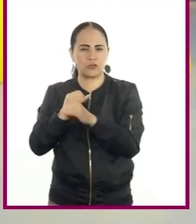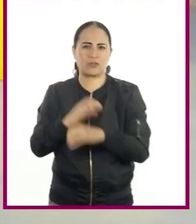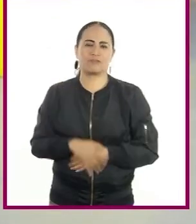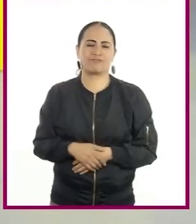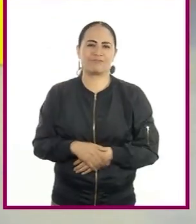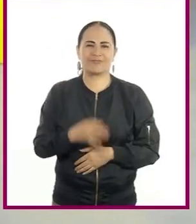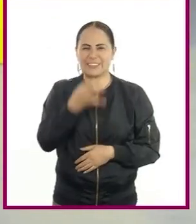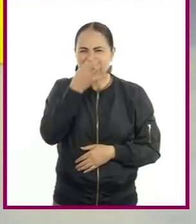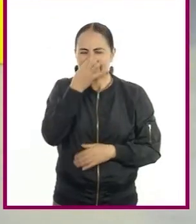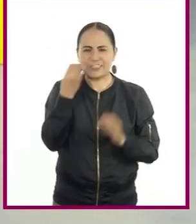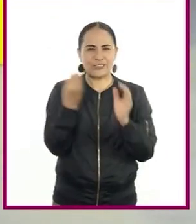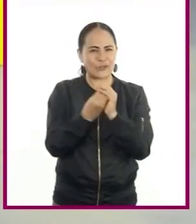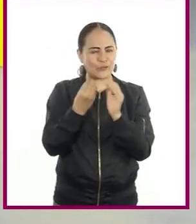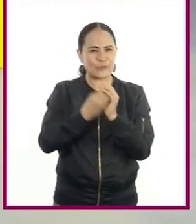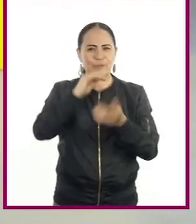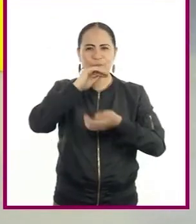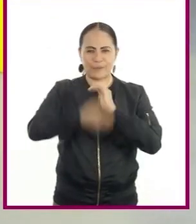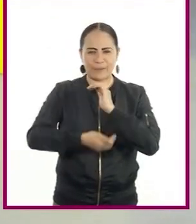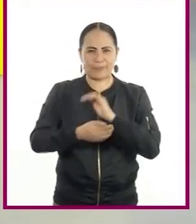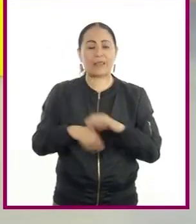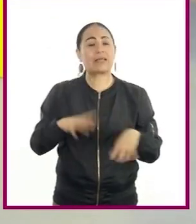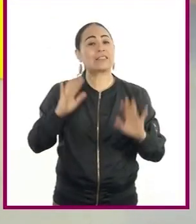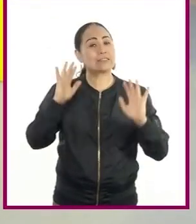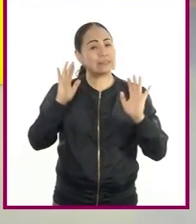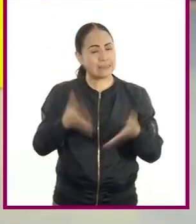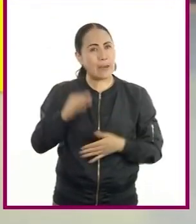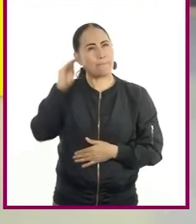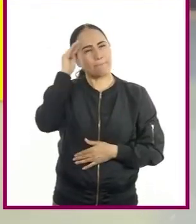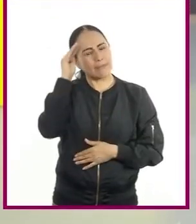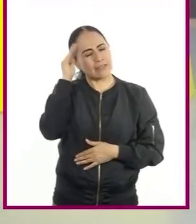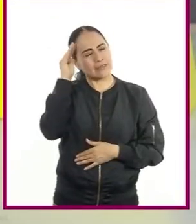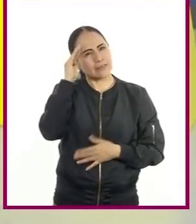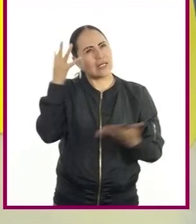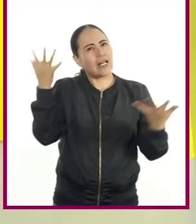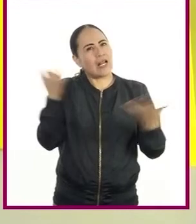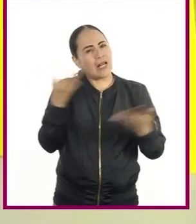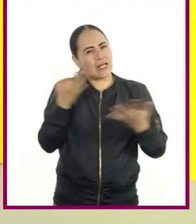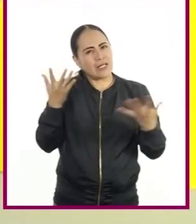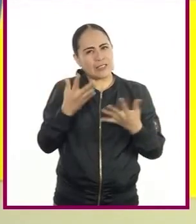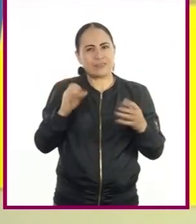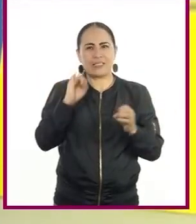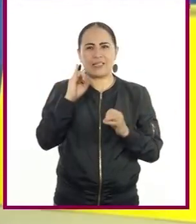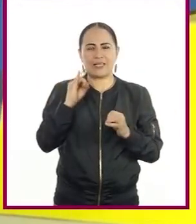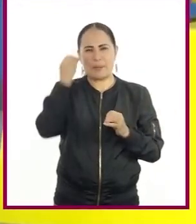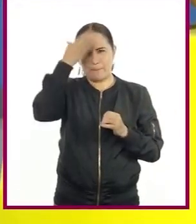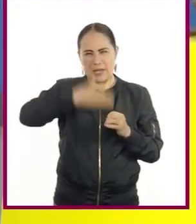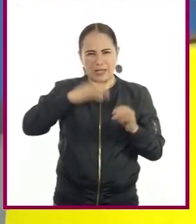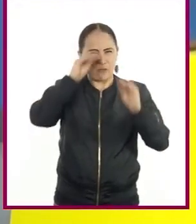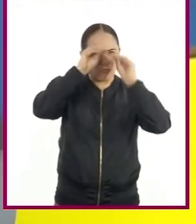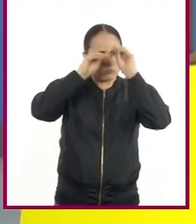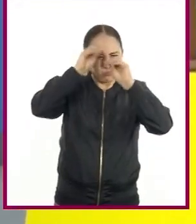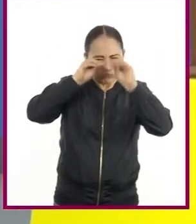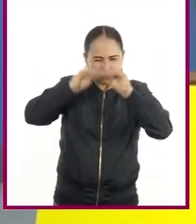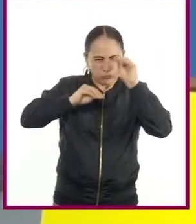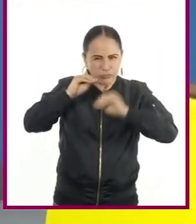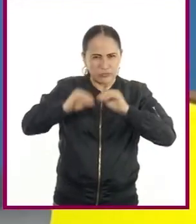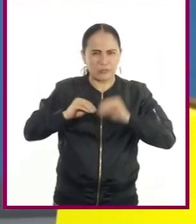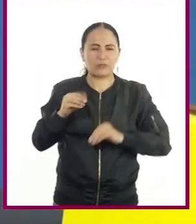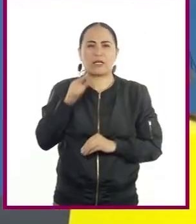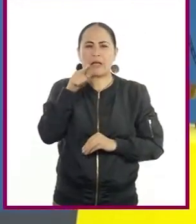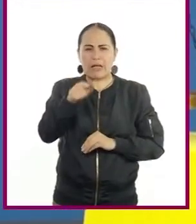Estamos llegando al final del programa. Es hora de pensar en la creación de su collage. En él deben